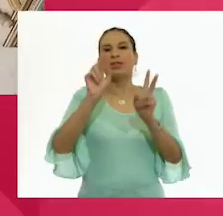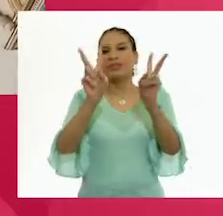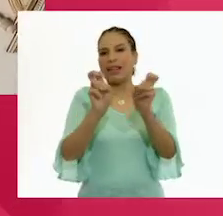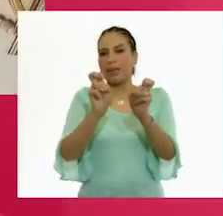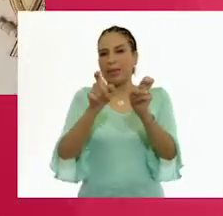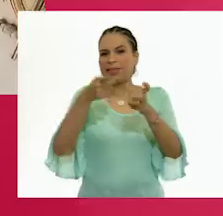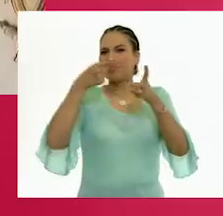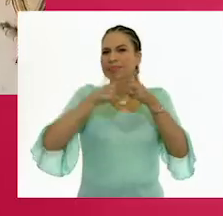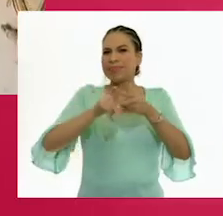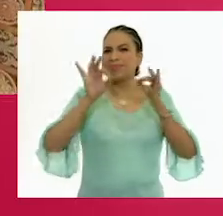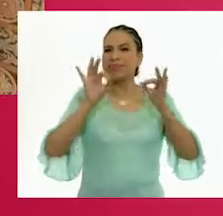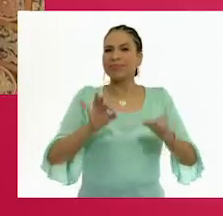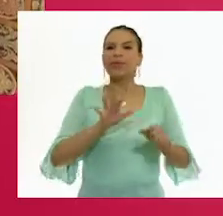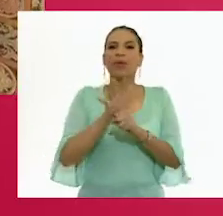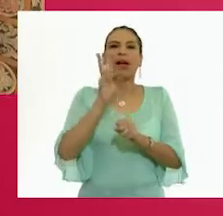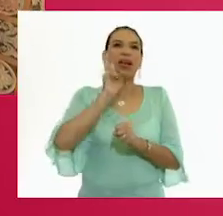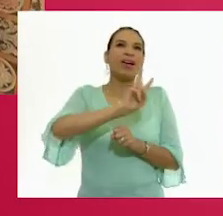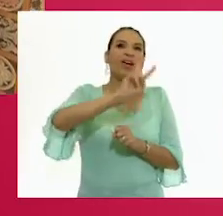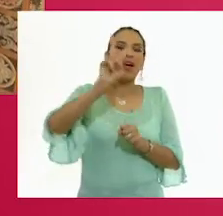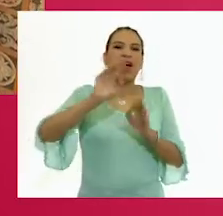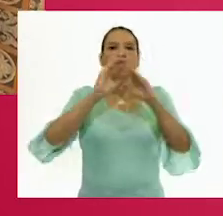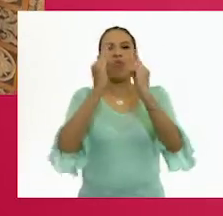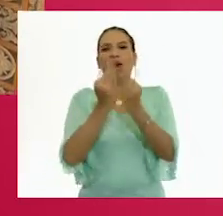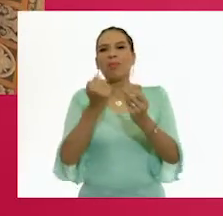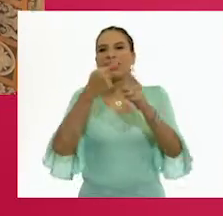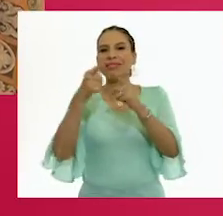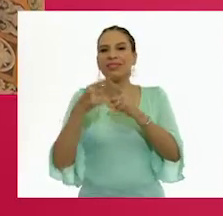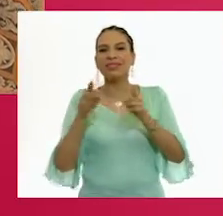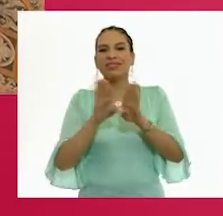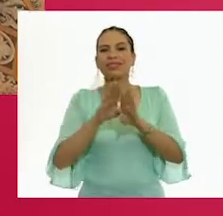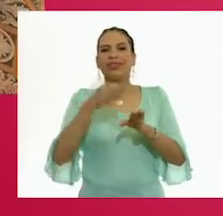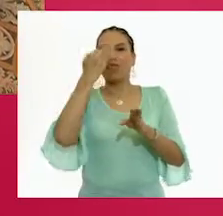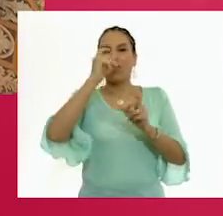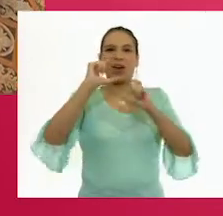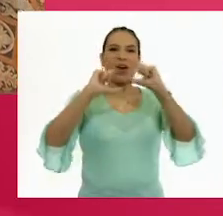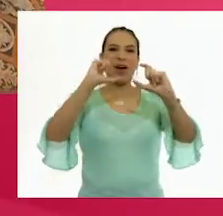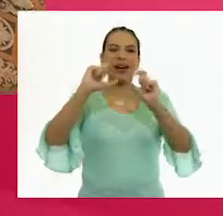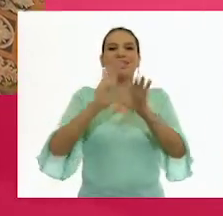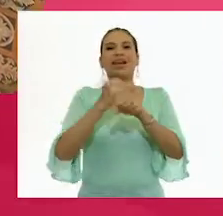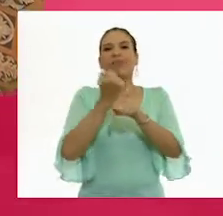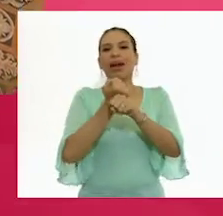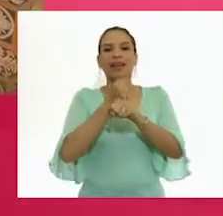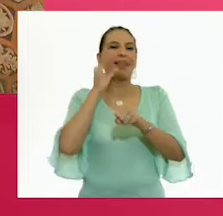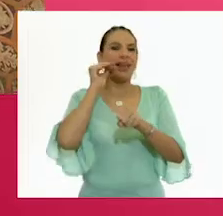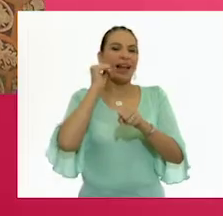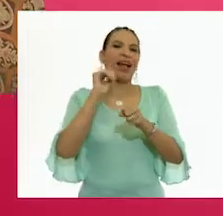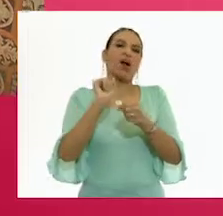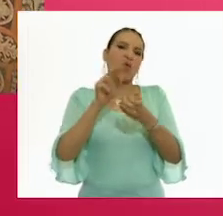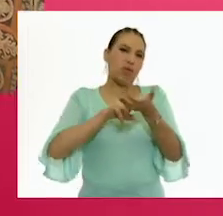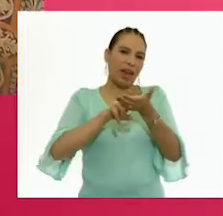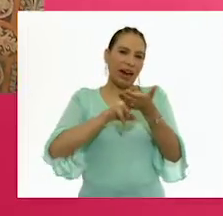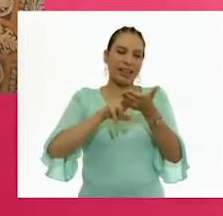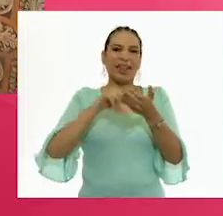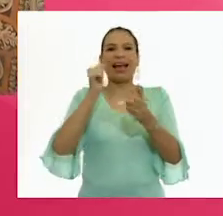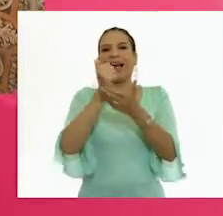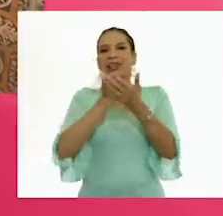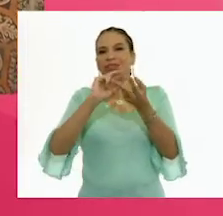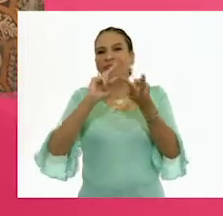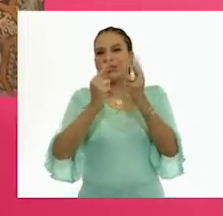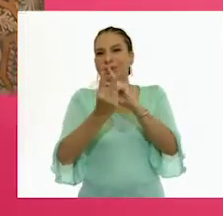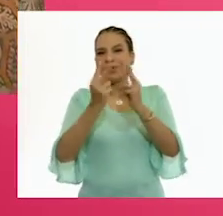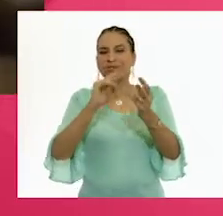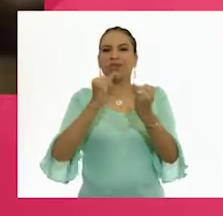temática original, donde vamos a ver formas geométricas, flores de color naranja, amarillo, blancas o verde azuloso y atados